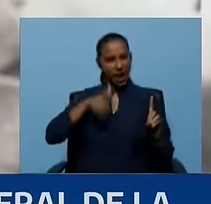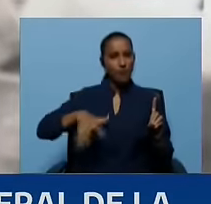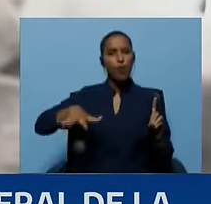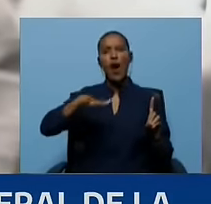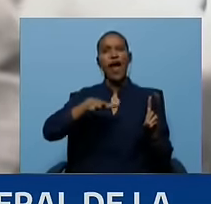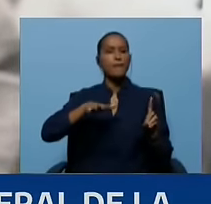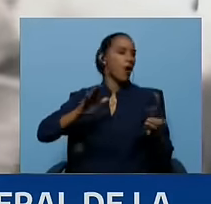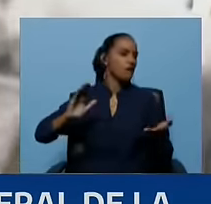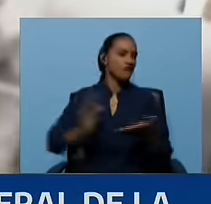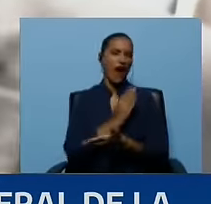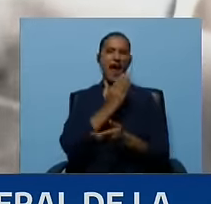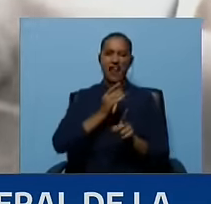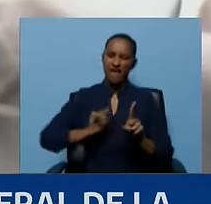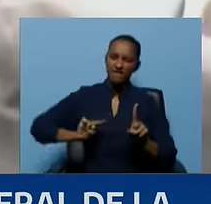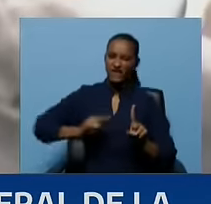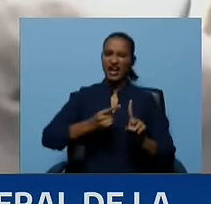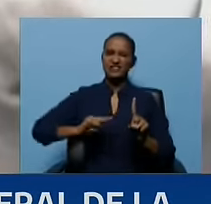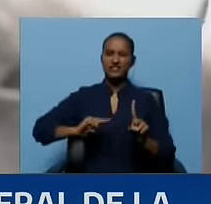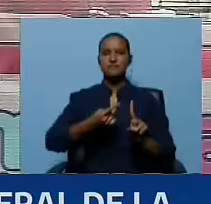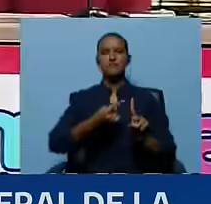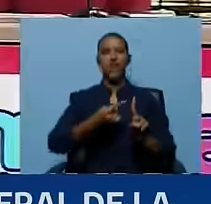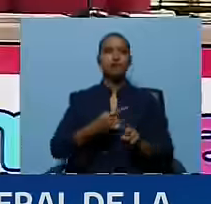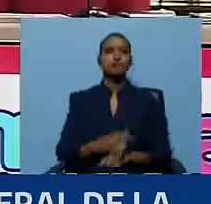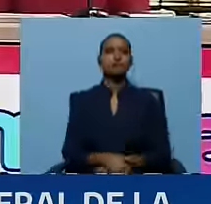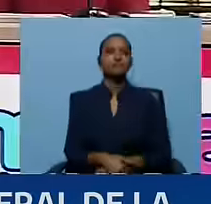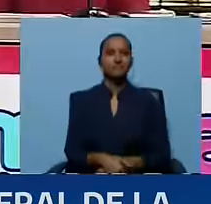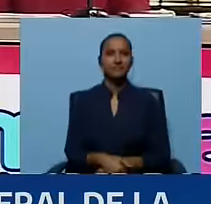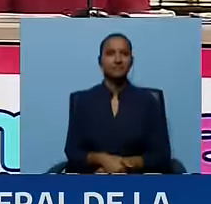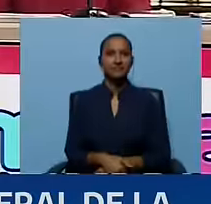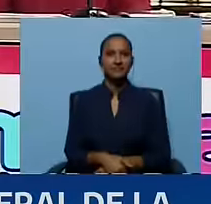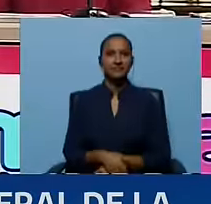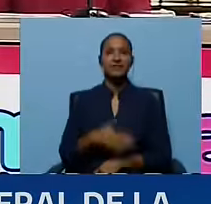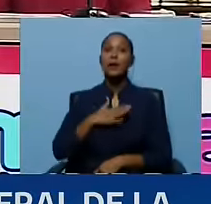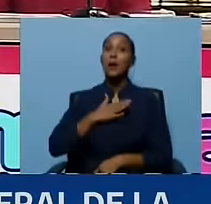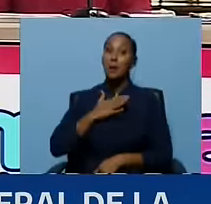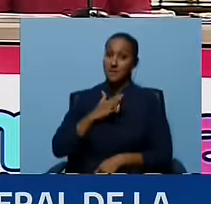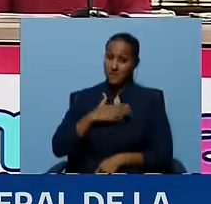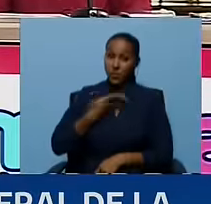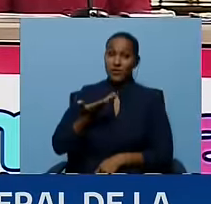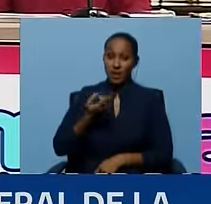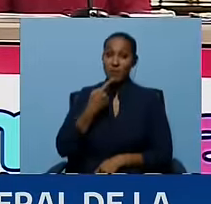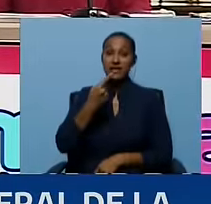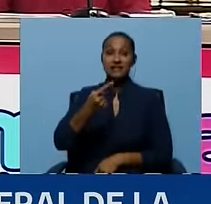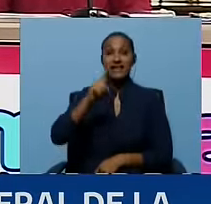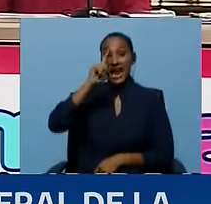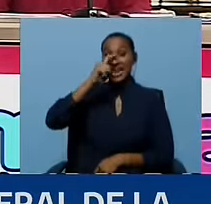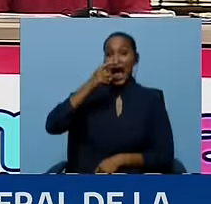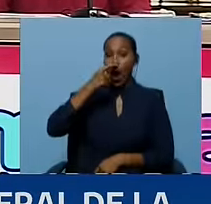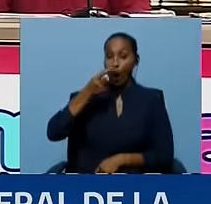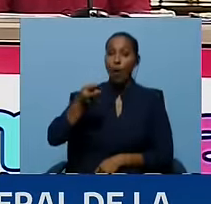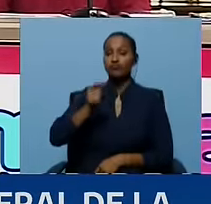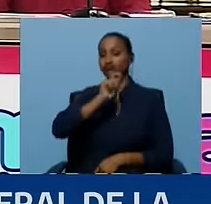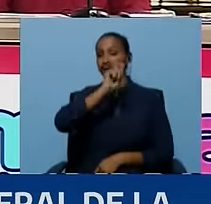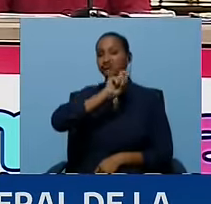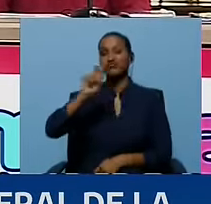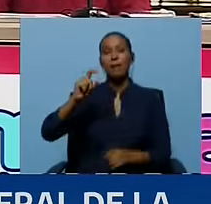Nahum Fernández. Eso lo podemos pintar en la calle. Nahum Fernández.